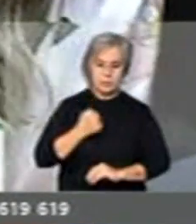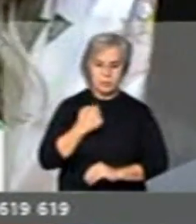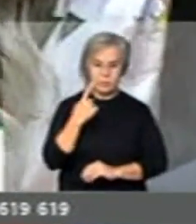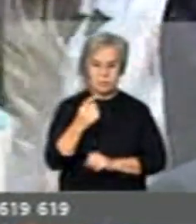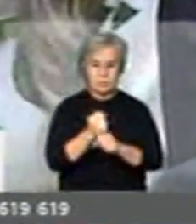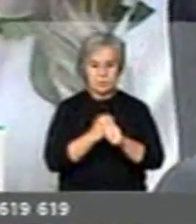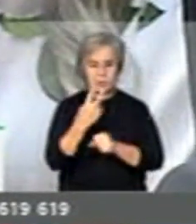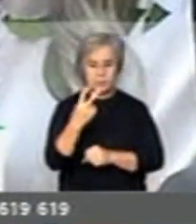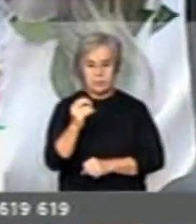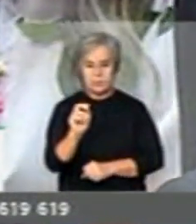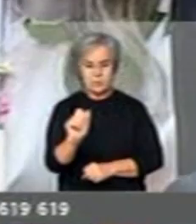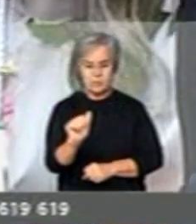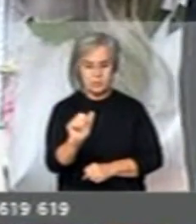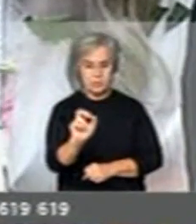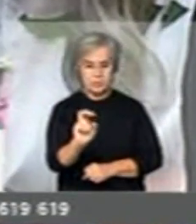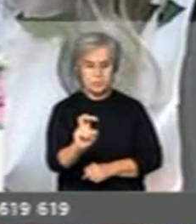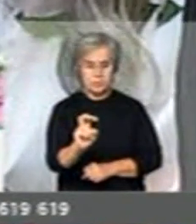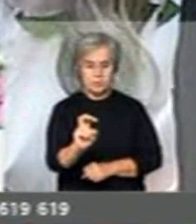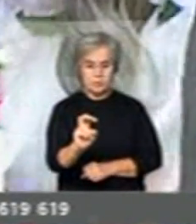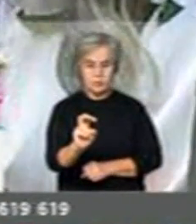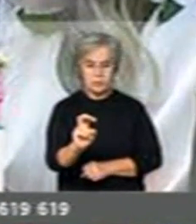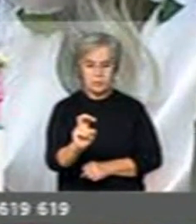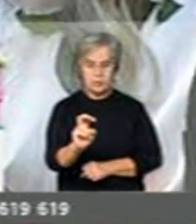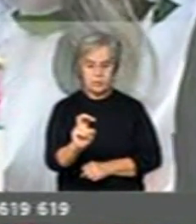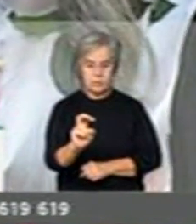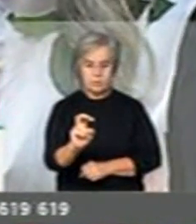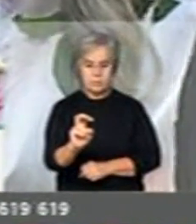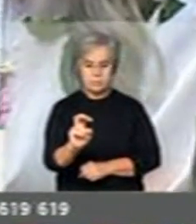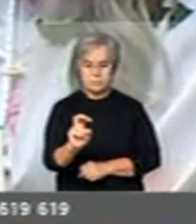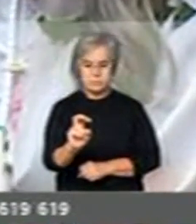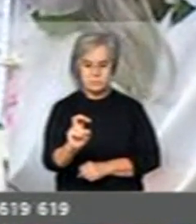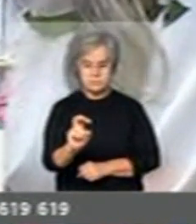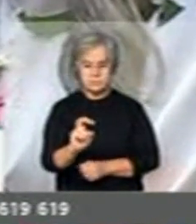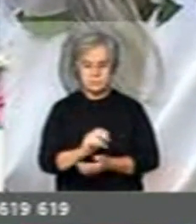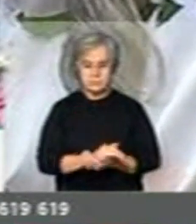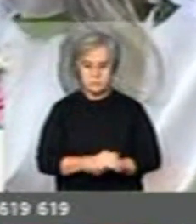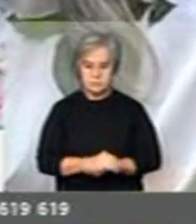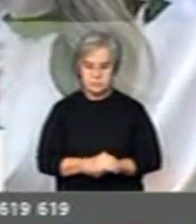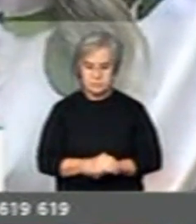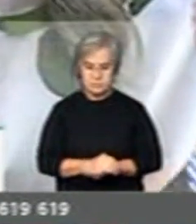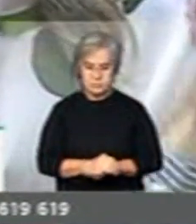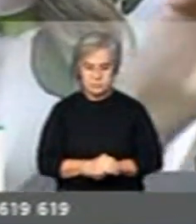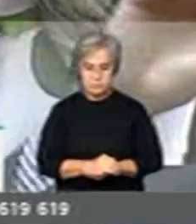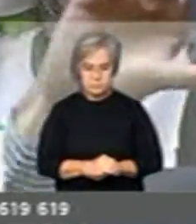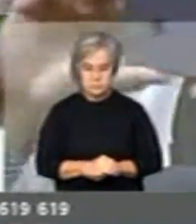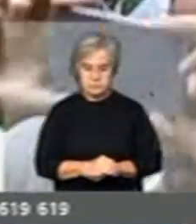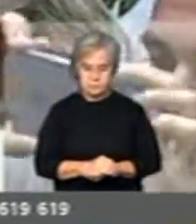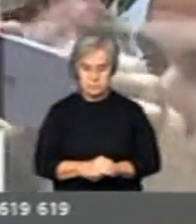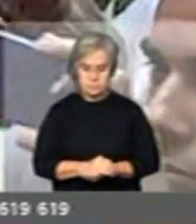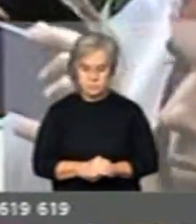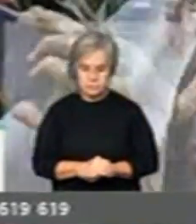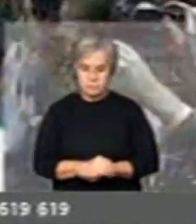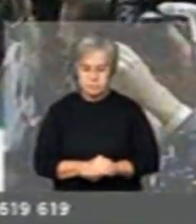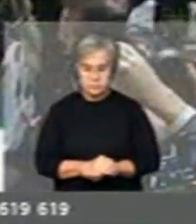privilegiados. Cunha, de 59 años, enfrenta acusaciones de corrupción pasiva, lavado de dinero, ocultamiento de cuentas en el